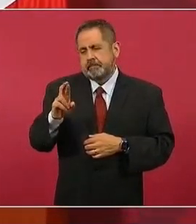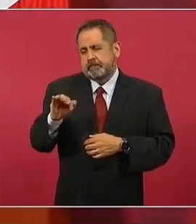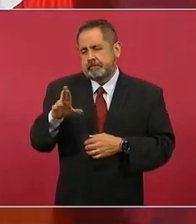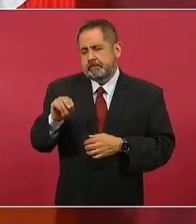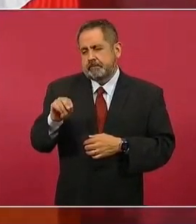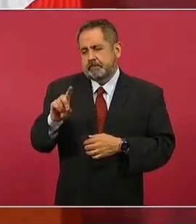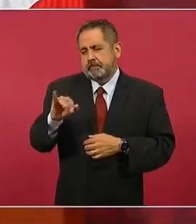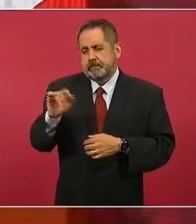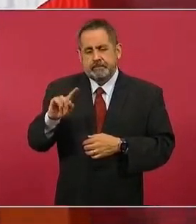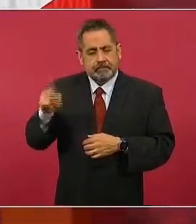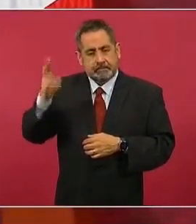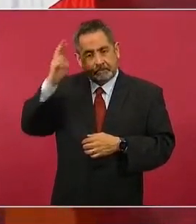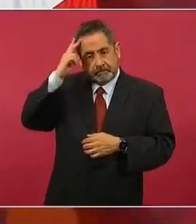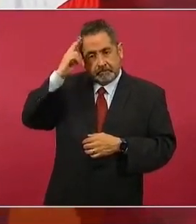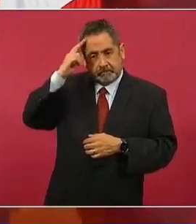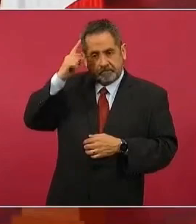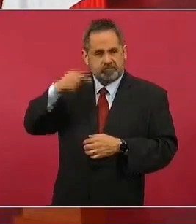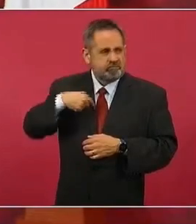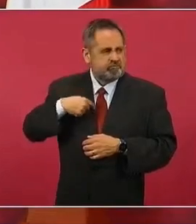por la fuerza